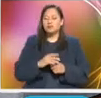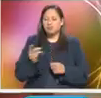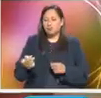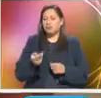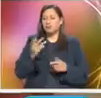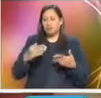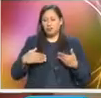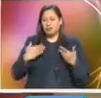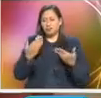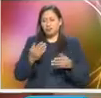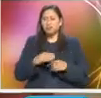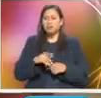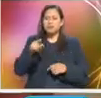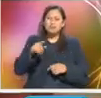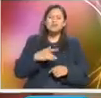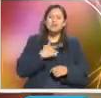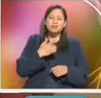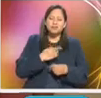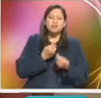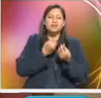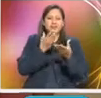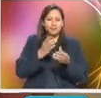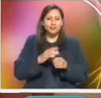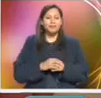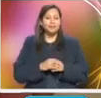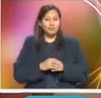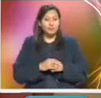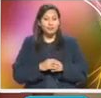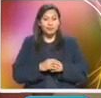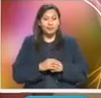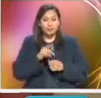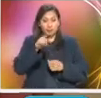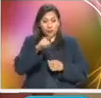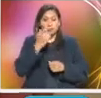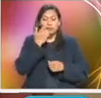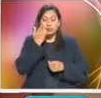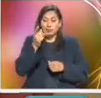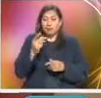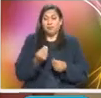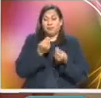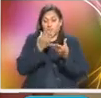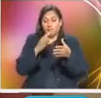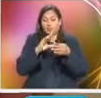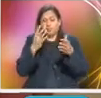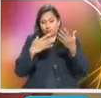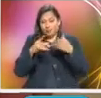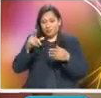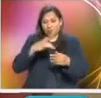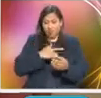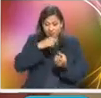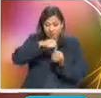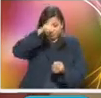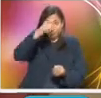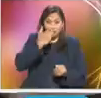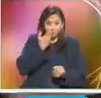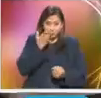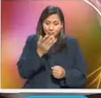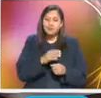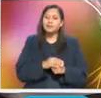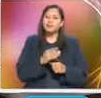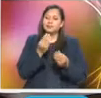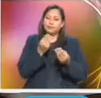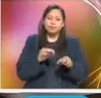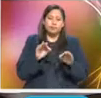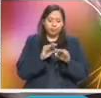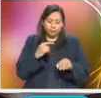¿Qué es lo que vas sintiendo? Y también, si queremos que hablen y que muestren sus sentimientos, es importante que